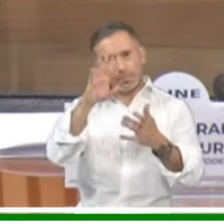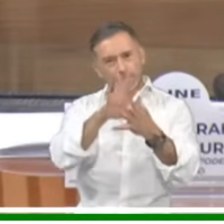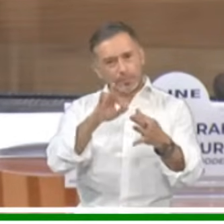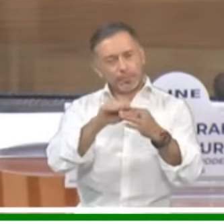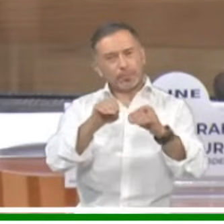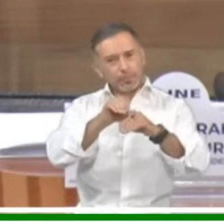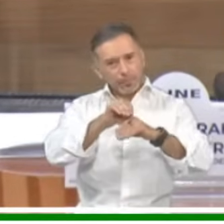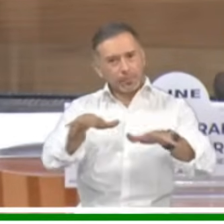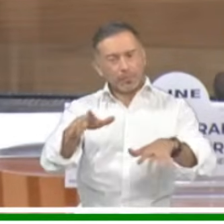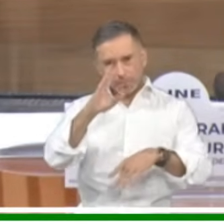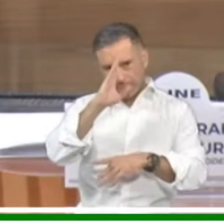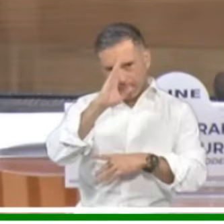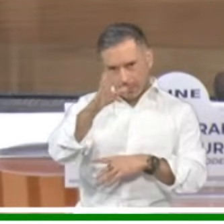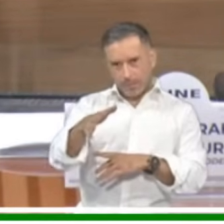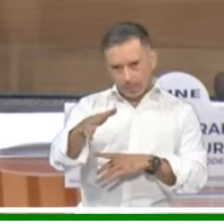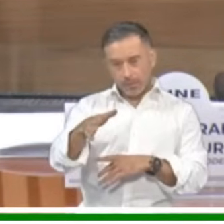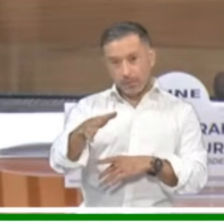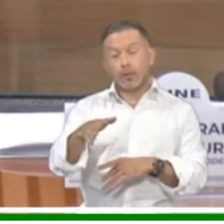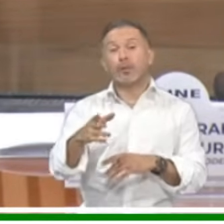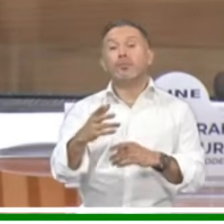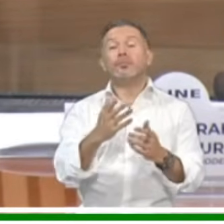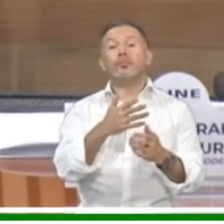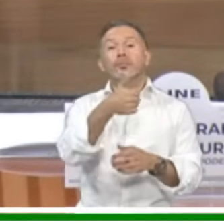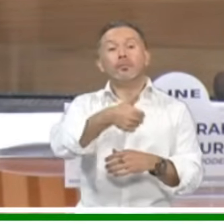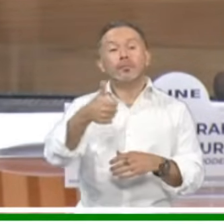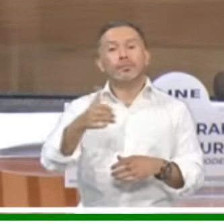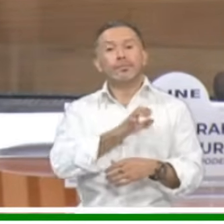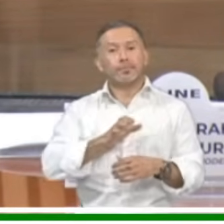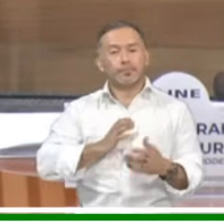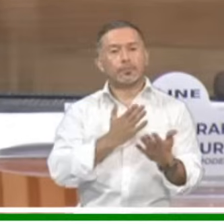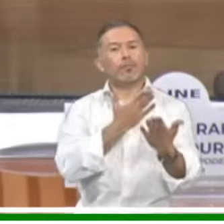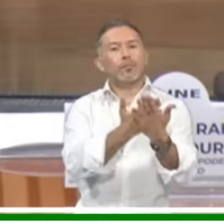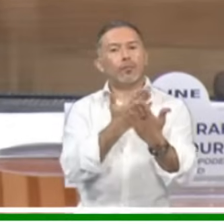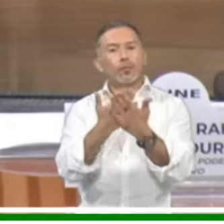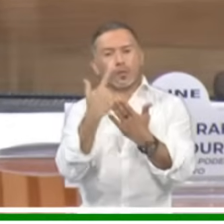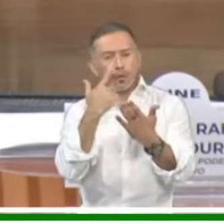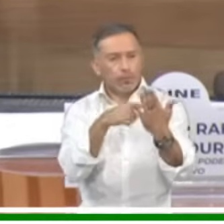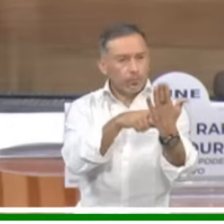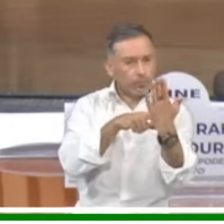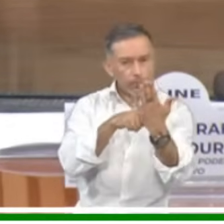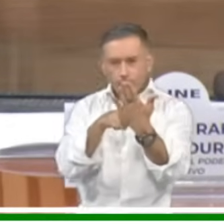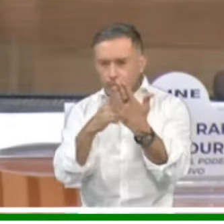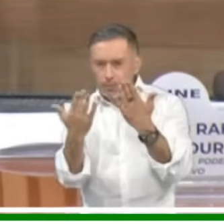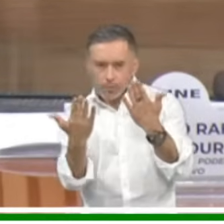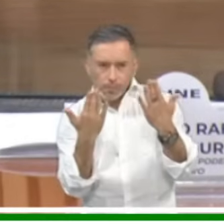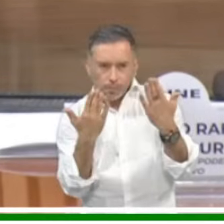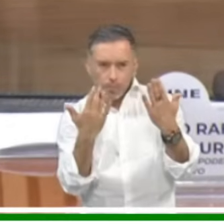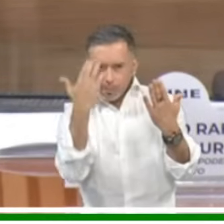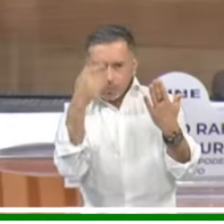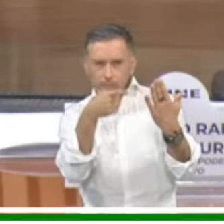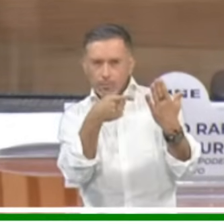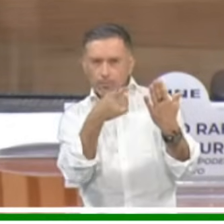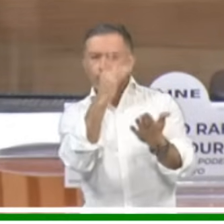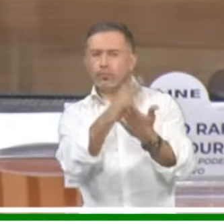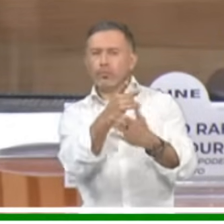la ciudadanía, donde la propuesta y la confrontación de propuestas permitan a la sociedad conocer quién presenta un mejor